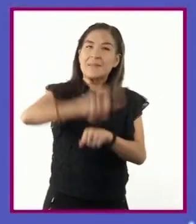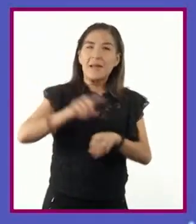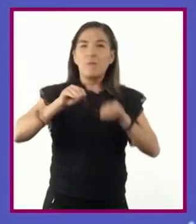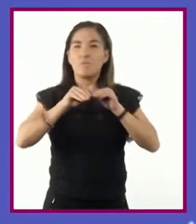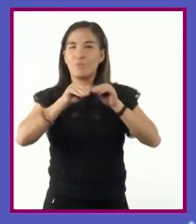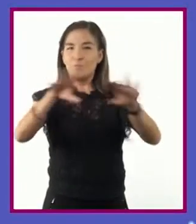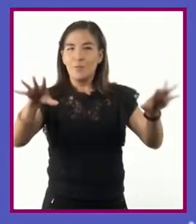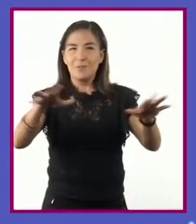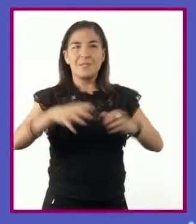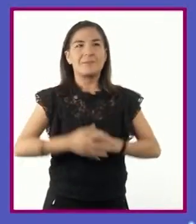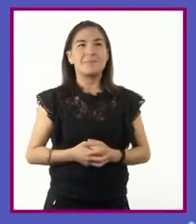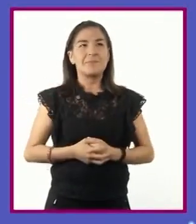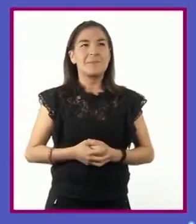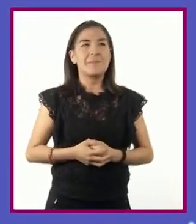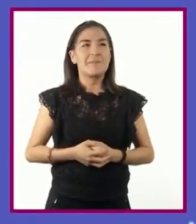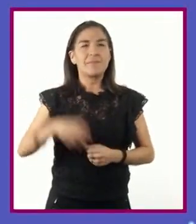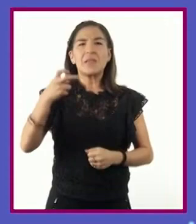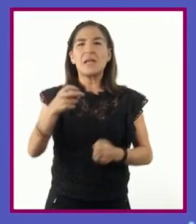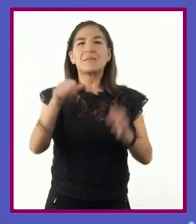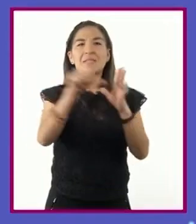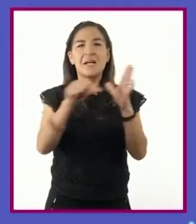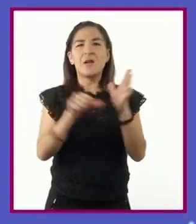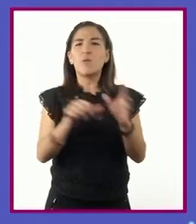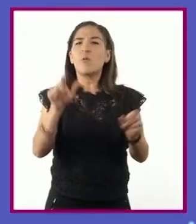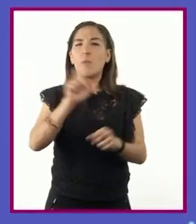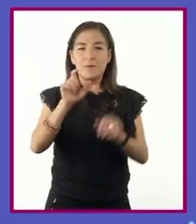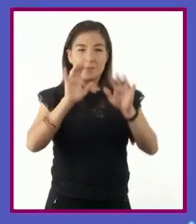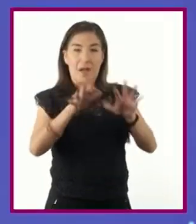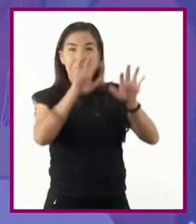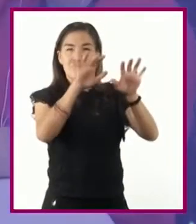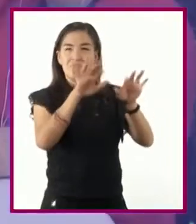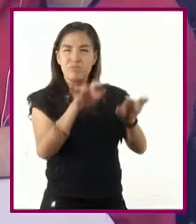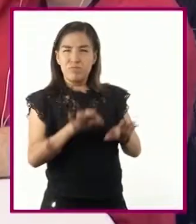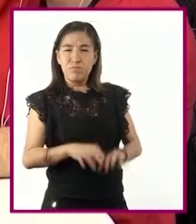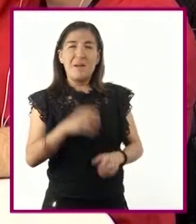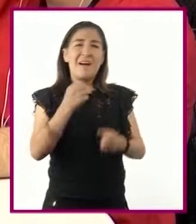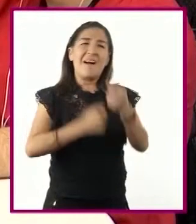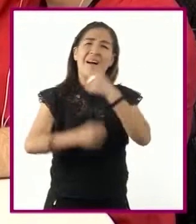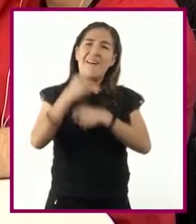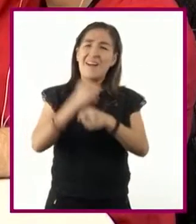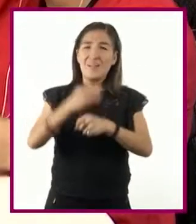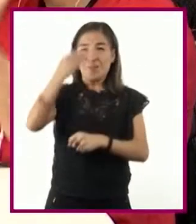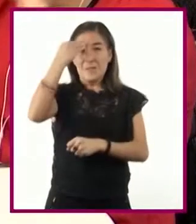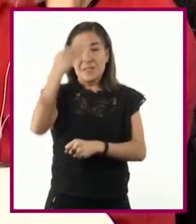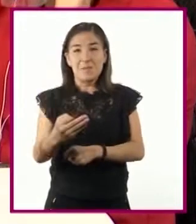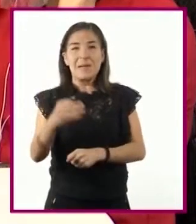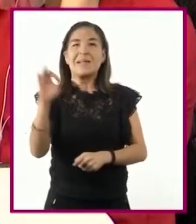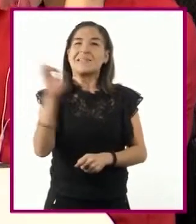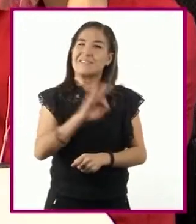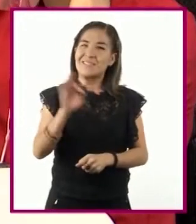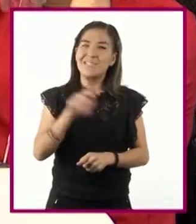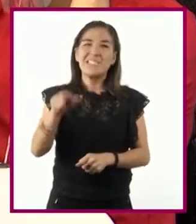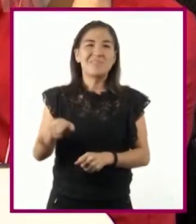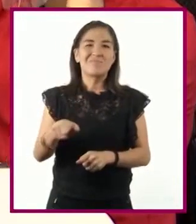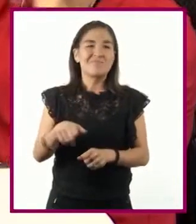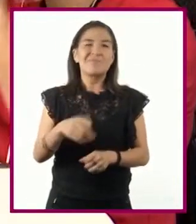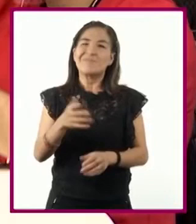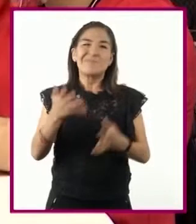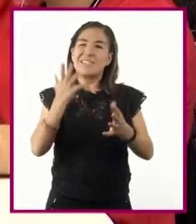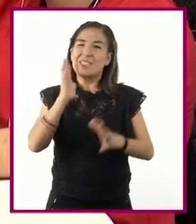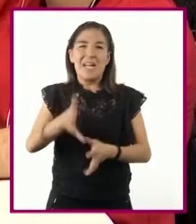publicación. Si un artículo fue escrito hace mucho tiempo, es probable que esté